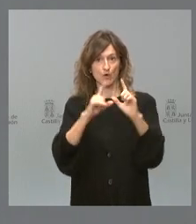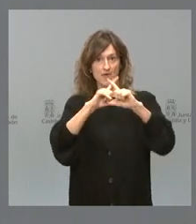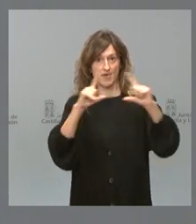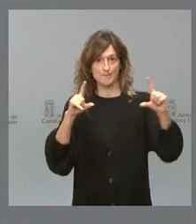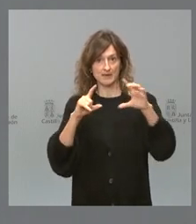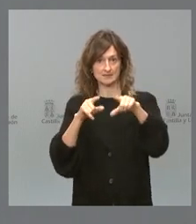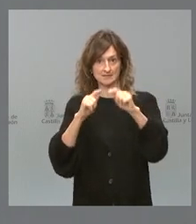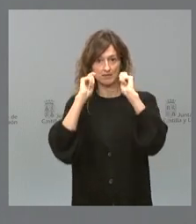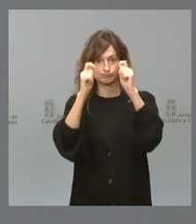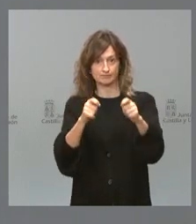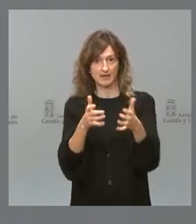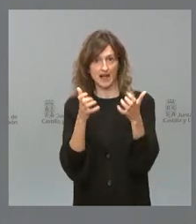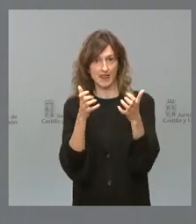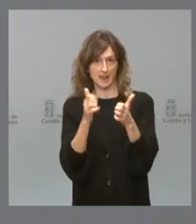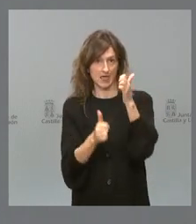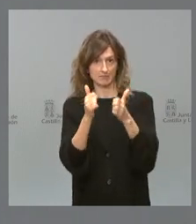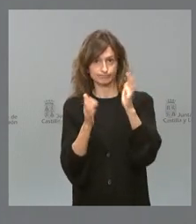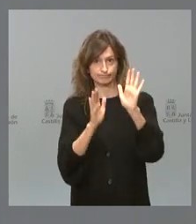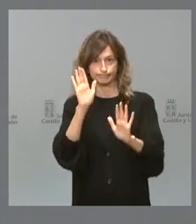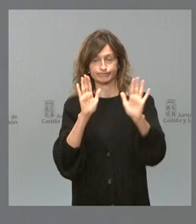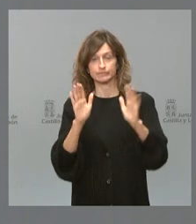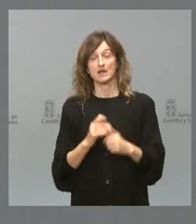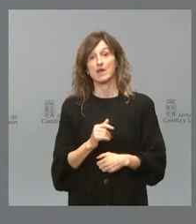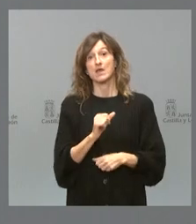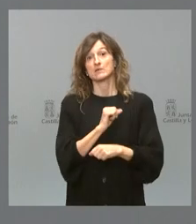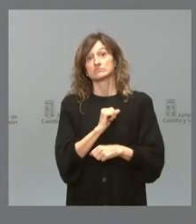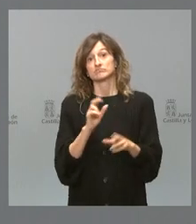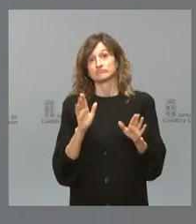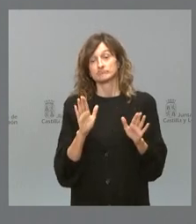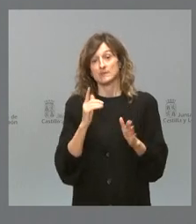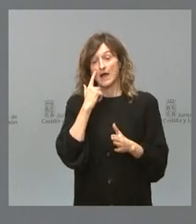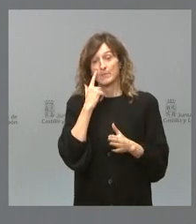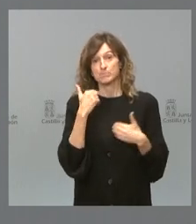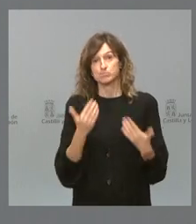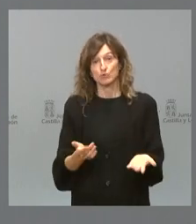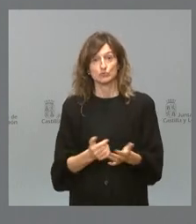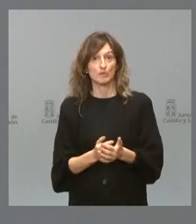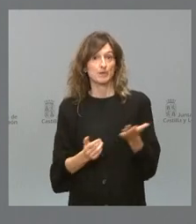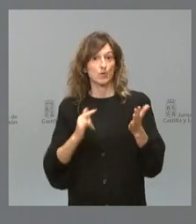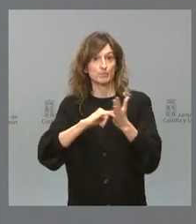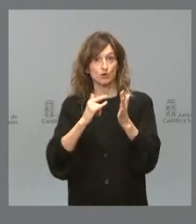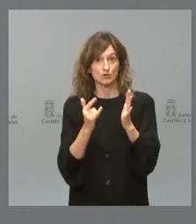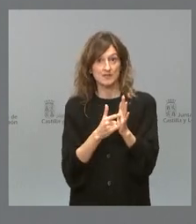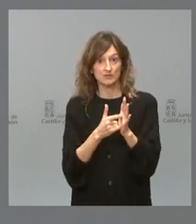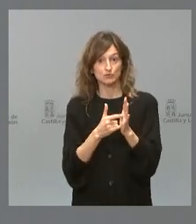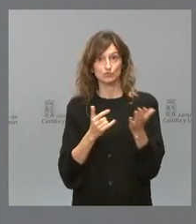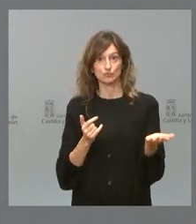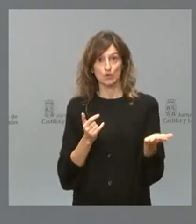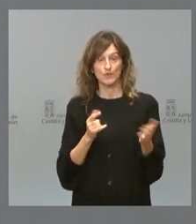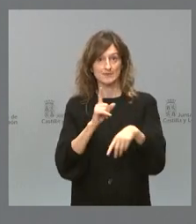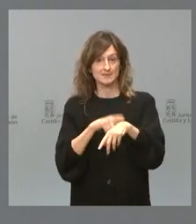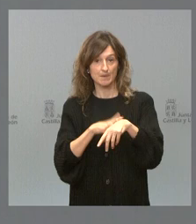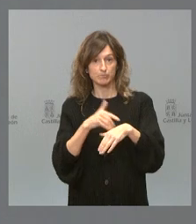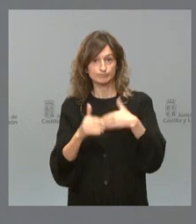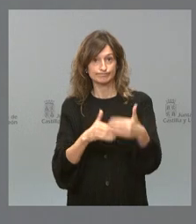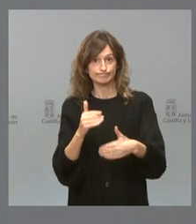y a la empresa que gana licitación Yo espero que esto pueda realizarse cuanto antes pero lógicamente estos proyectos pues tienen un tiempo